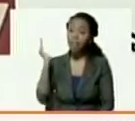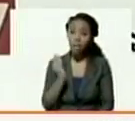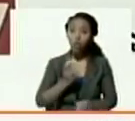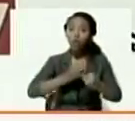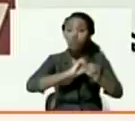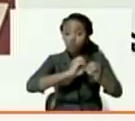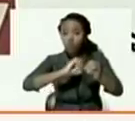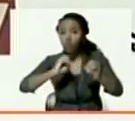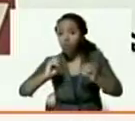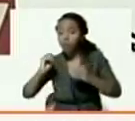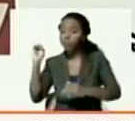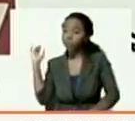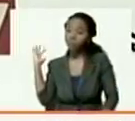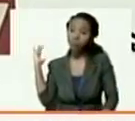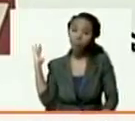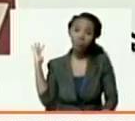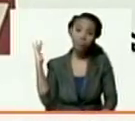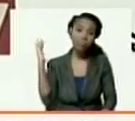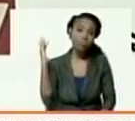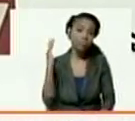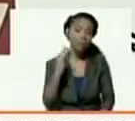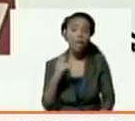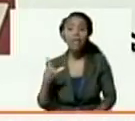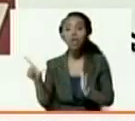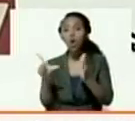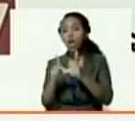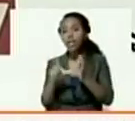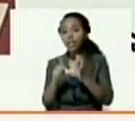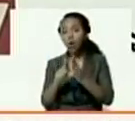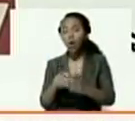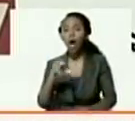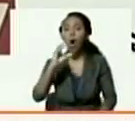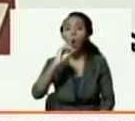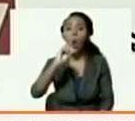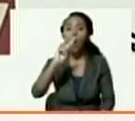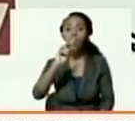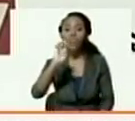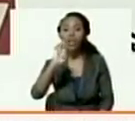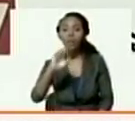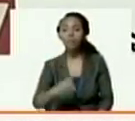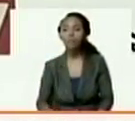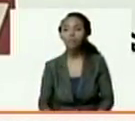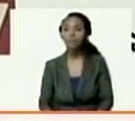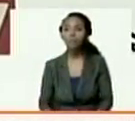organizando inclusive desde los liceos con la OVE.